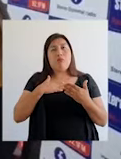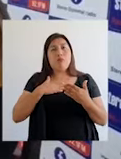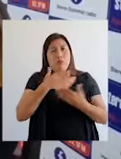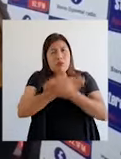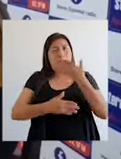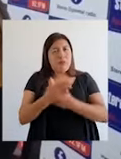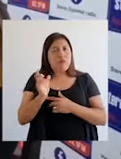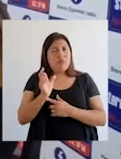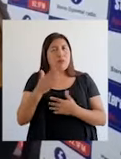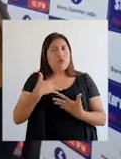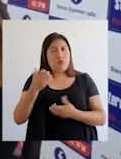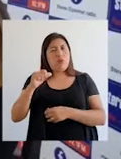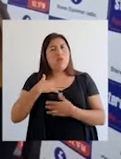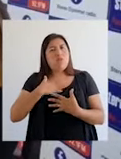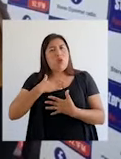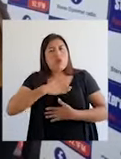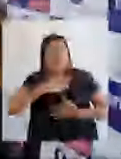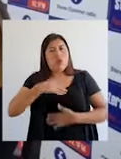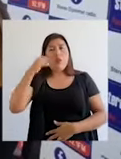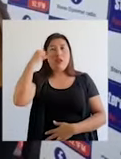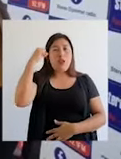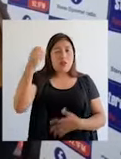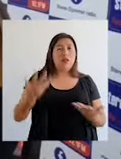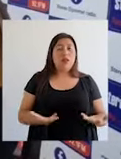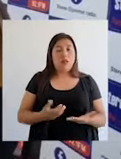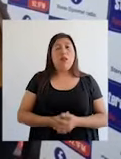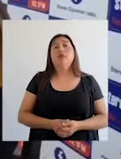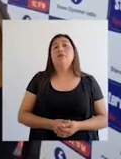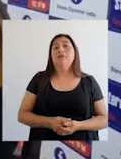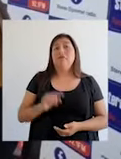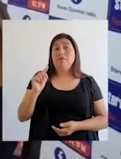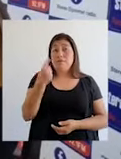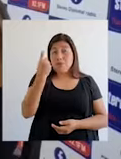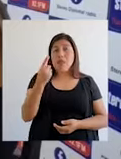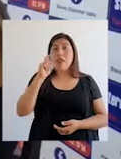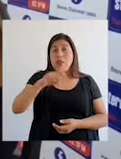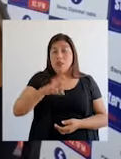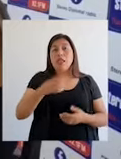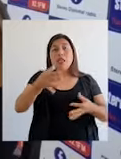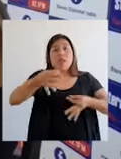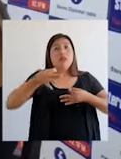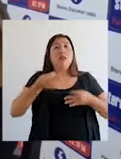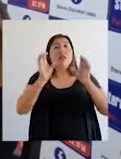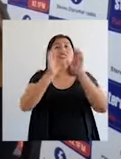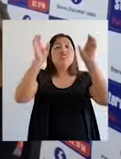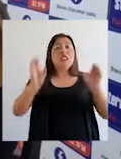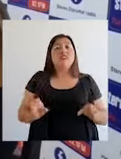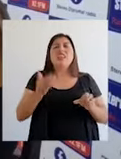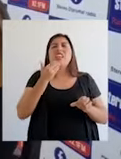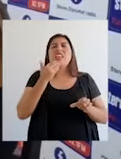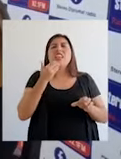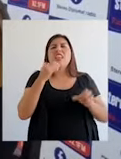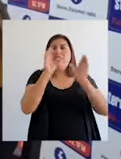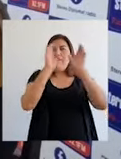el CONADIS. Lógicamente, el paso anterior es que las personas con discapacidad logren un certificado de discapacidad, que no es entregado por